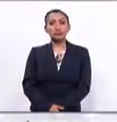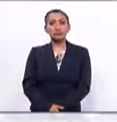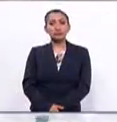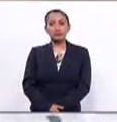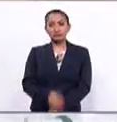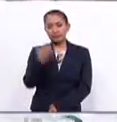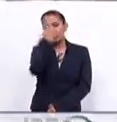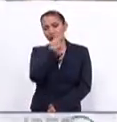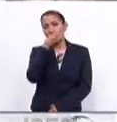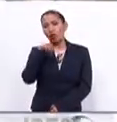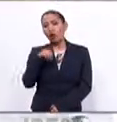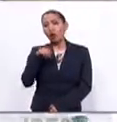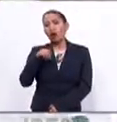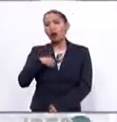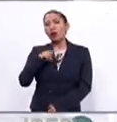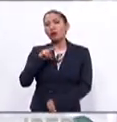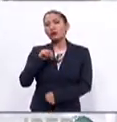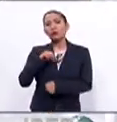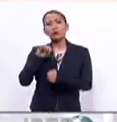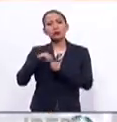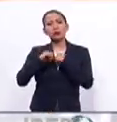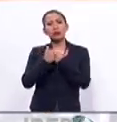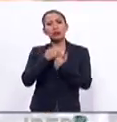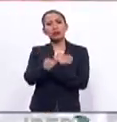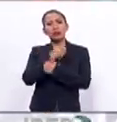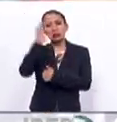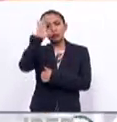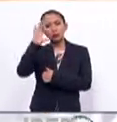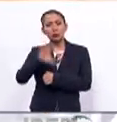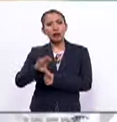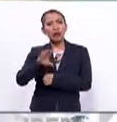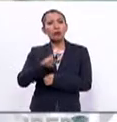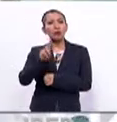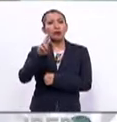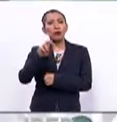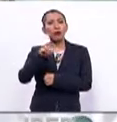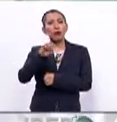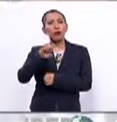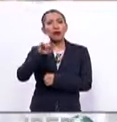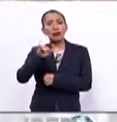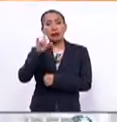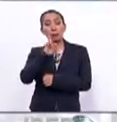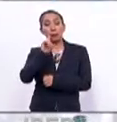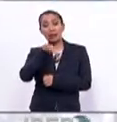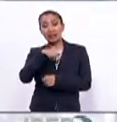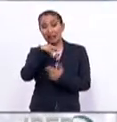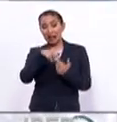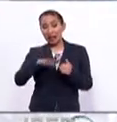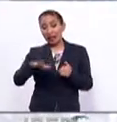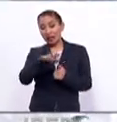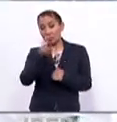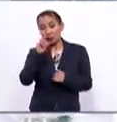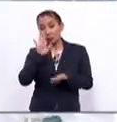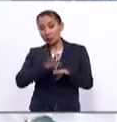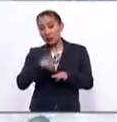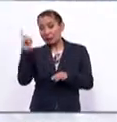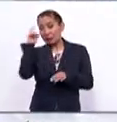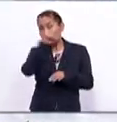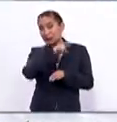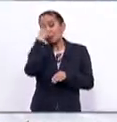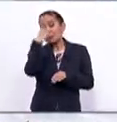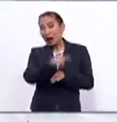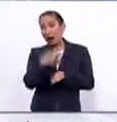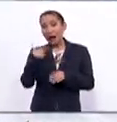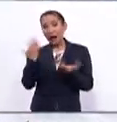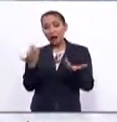De acuerdo con la Organización de Estados Iberoamericanos para la Educación, la Ciencia y la Cultura, la OEI, las mujeres de nuestra región tienen mayores dificultades